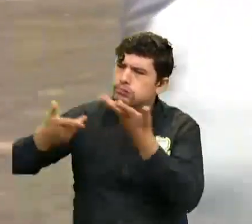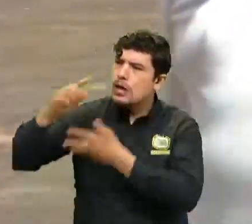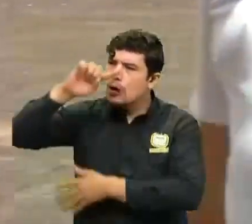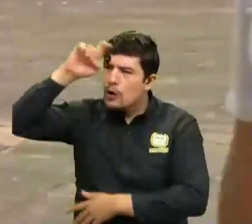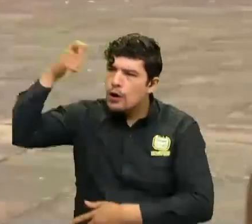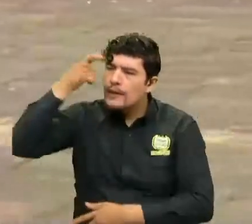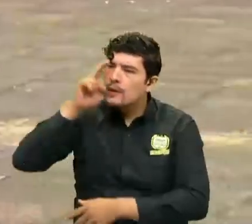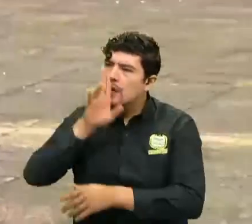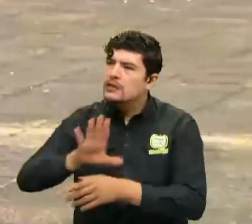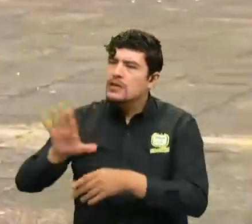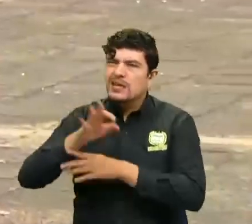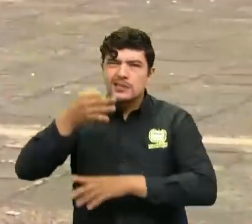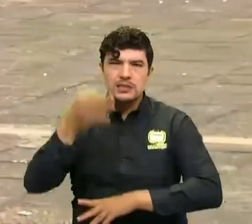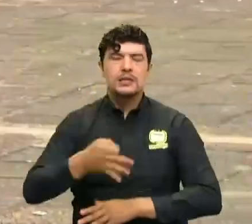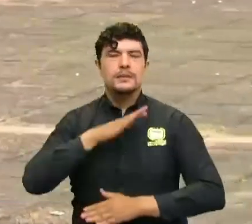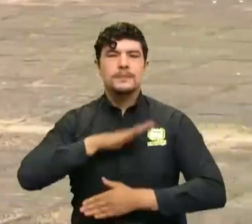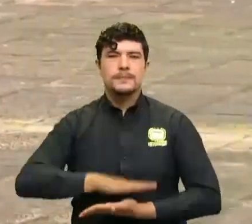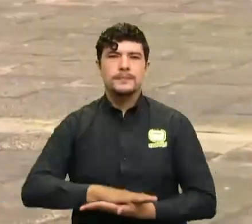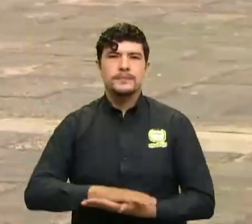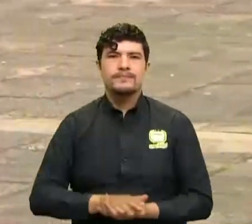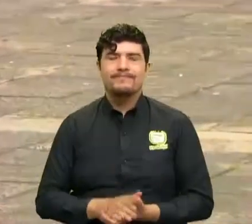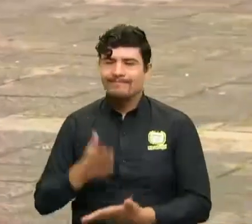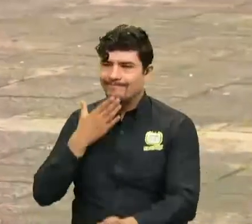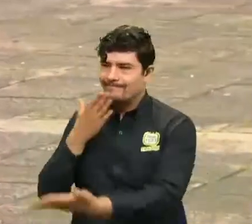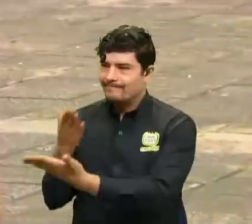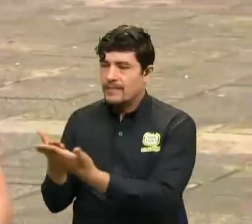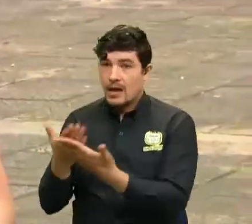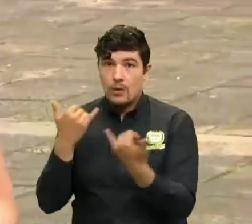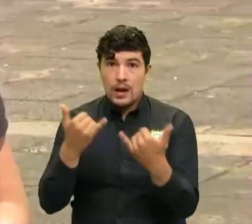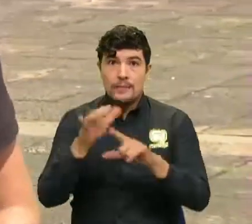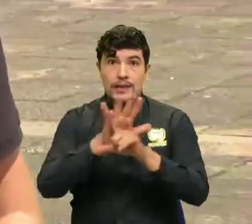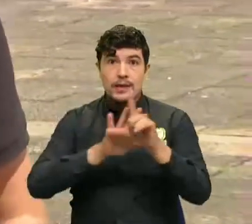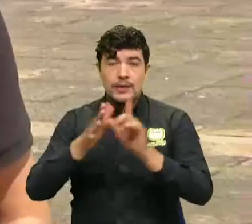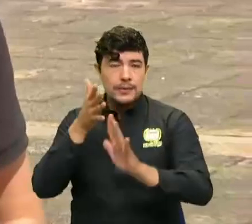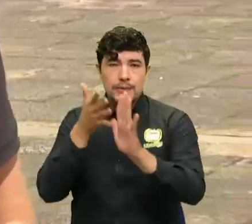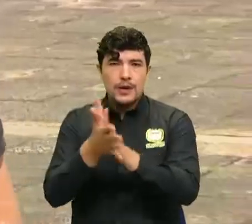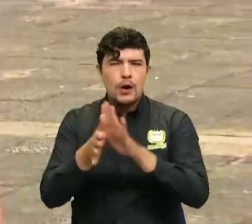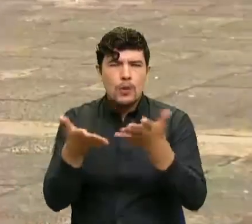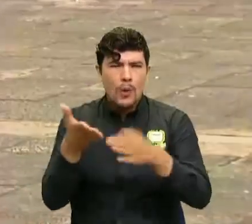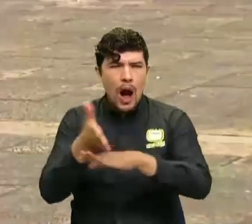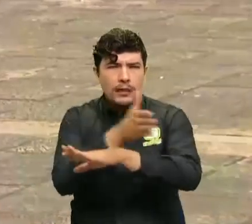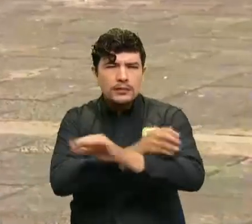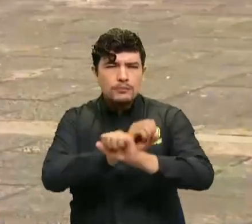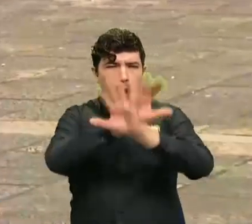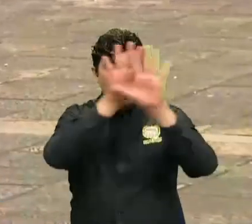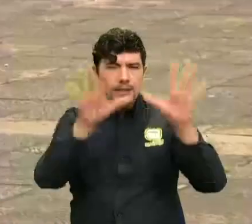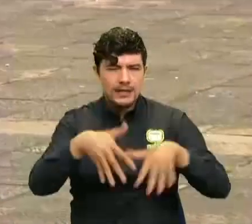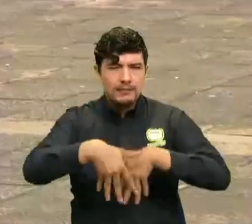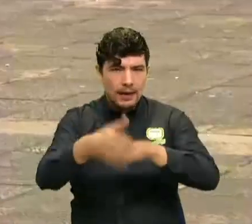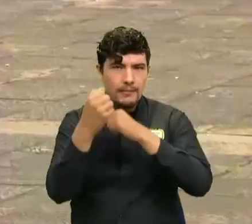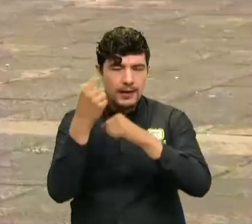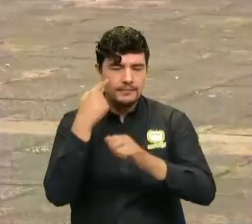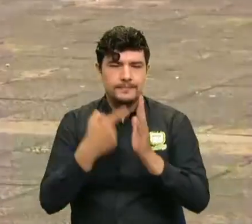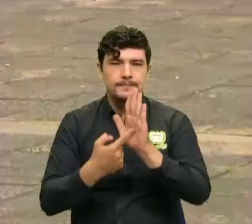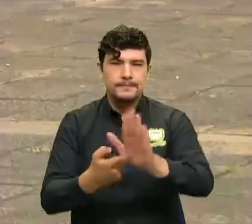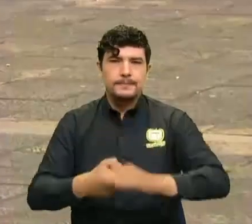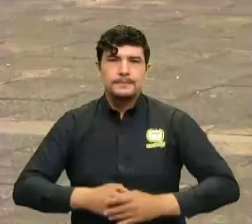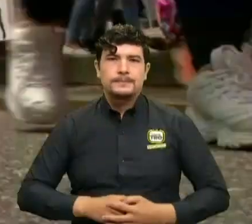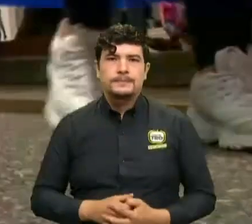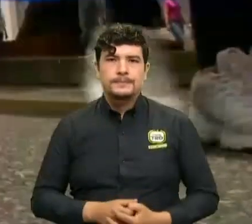Muchísimas gracias. Pues bien, en el siguiente informe les contamos cómo se adelantaron las movilizaciones para este 5 de mayo.